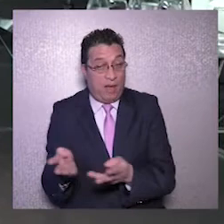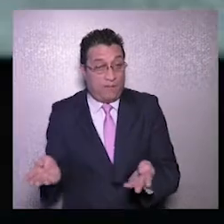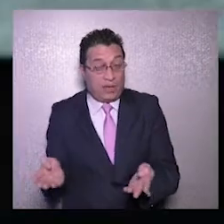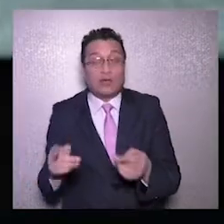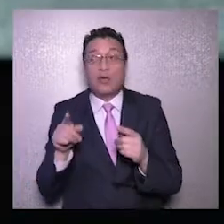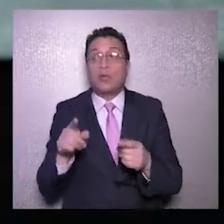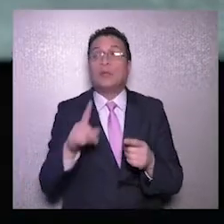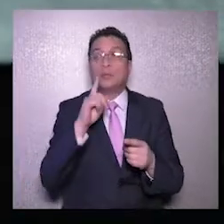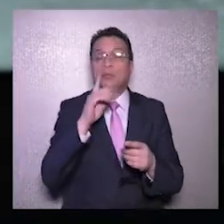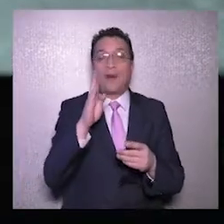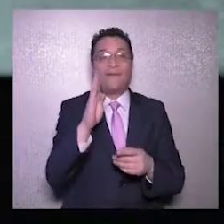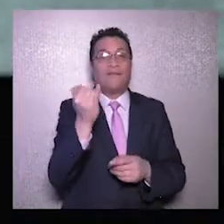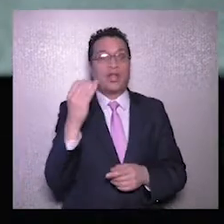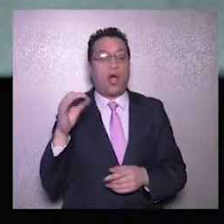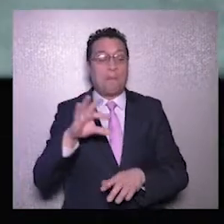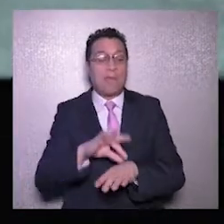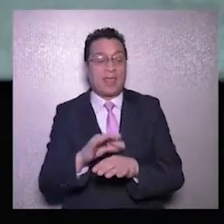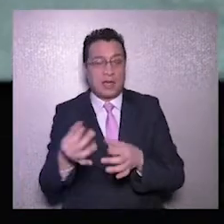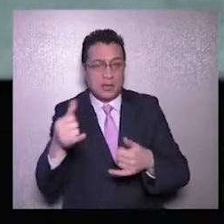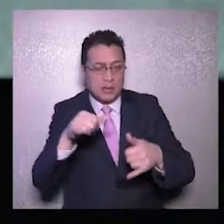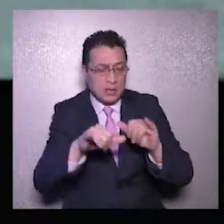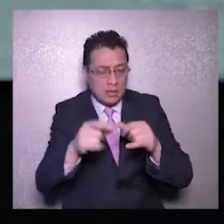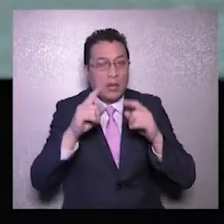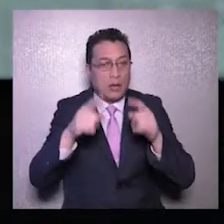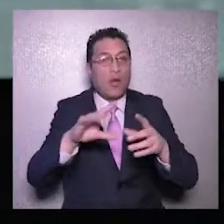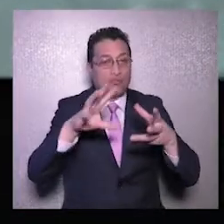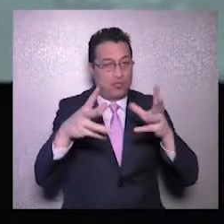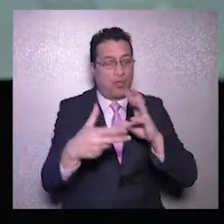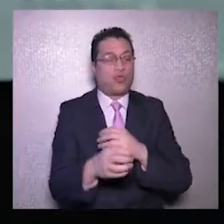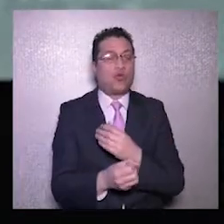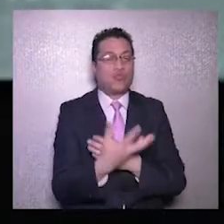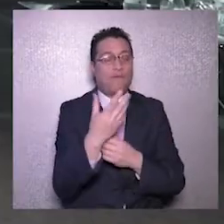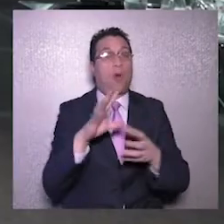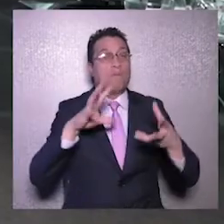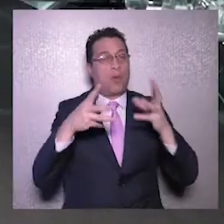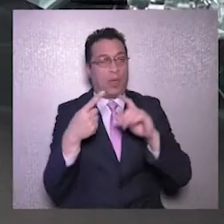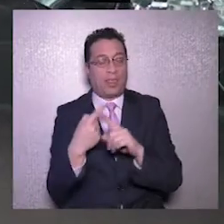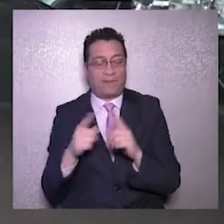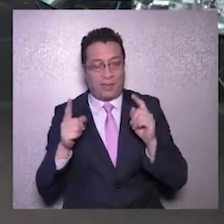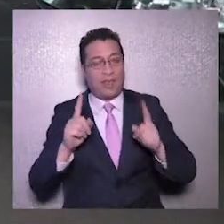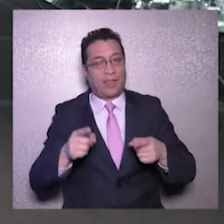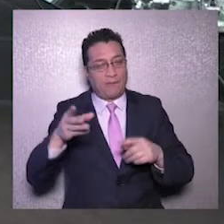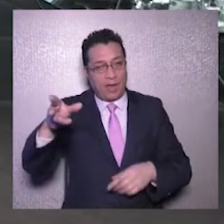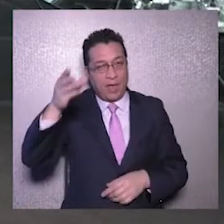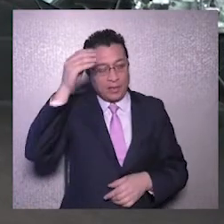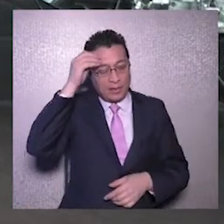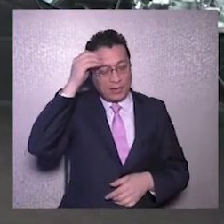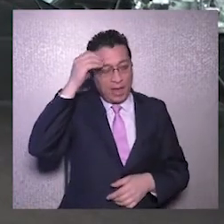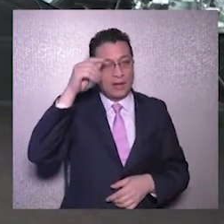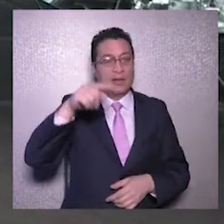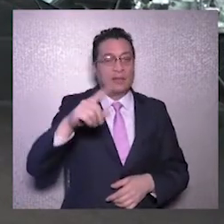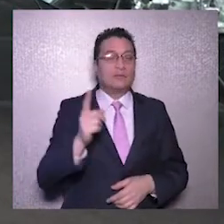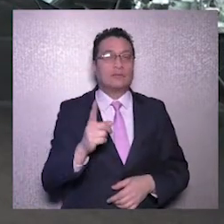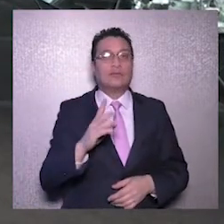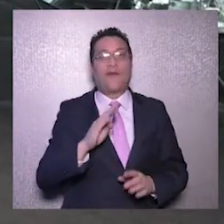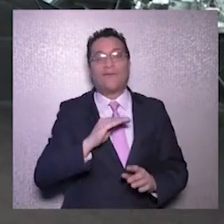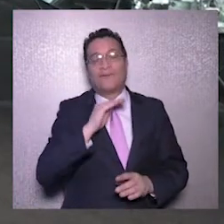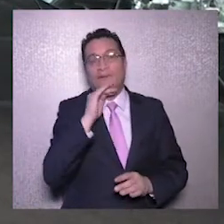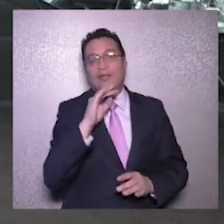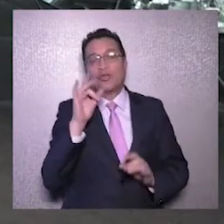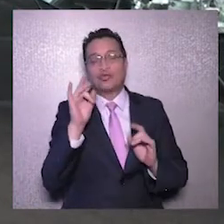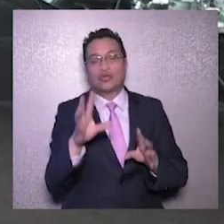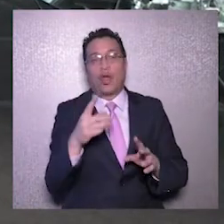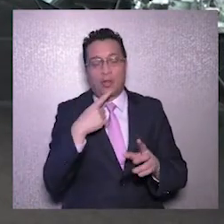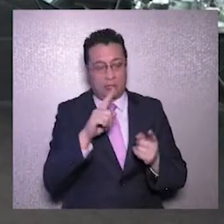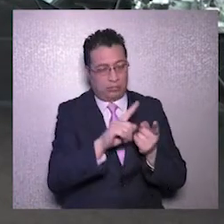como ciencias biomédicas tenemos que hacernos cargo de que eso es un mundo nuevo, un mundo diferente, y tenemos que entender que no basta con solo trasplantar